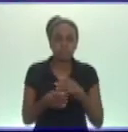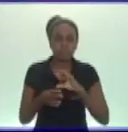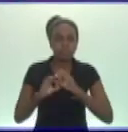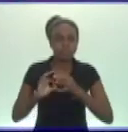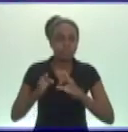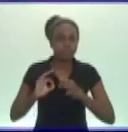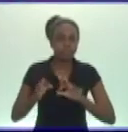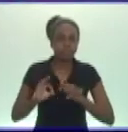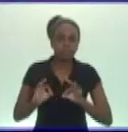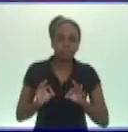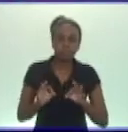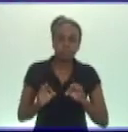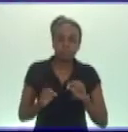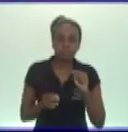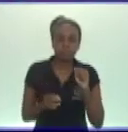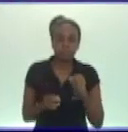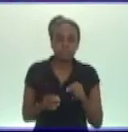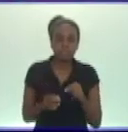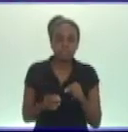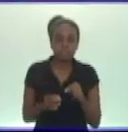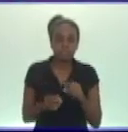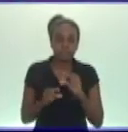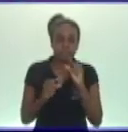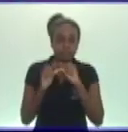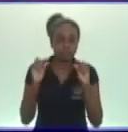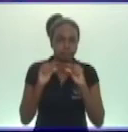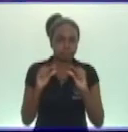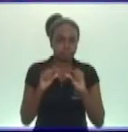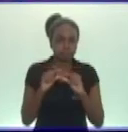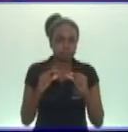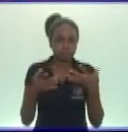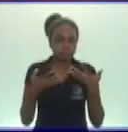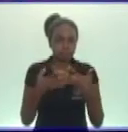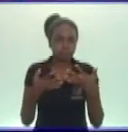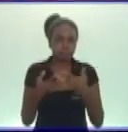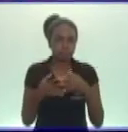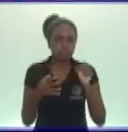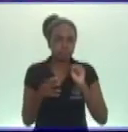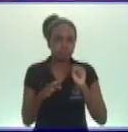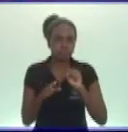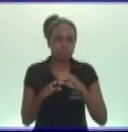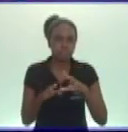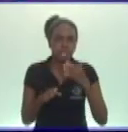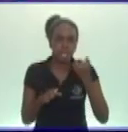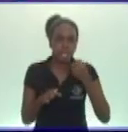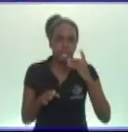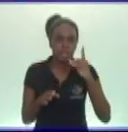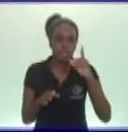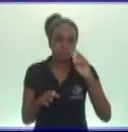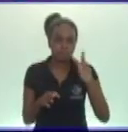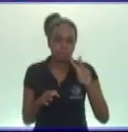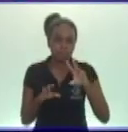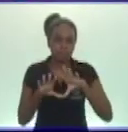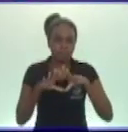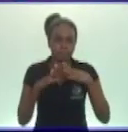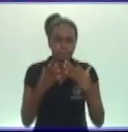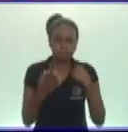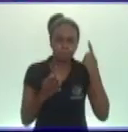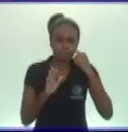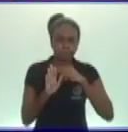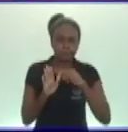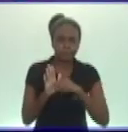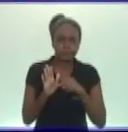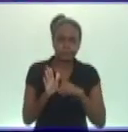gramaticales, en esta ocasión en las oraciones compuestas por subordinación adverbial, todo lo que a ellas las